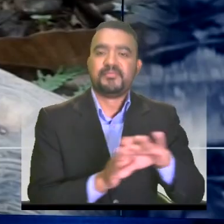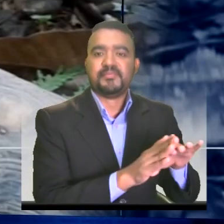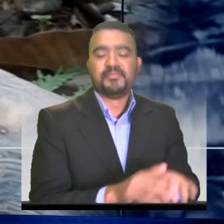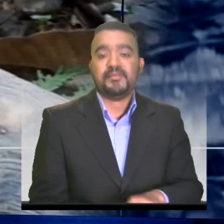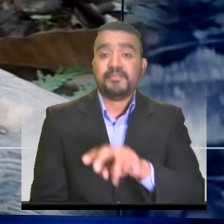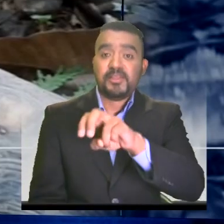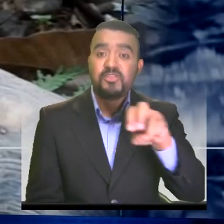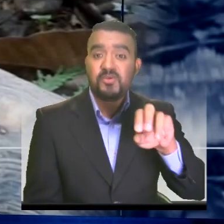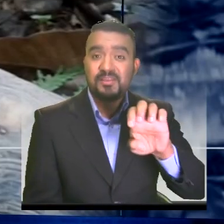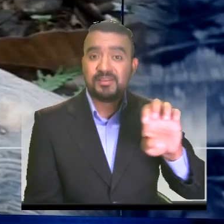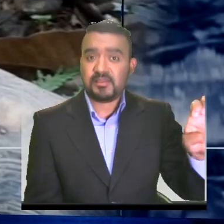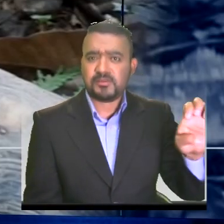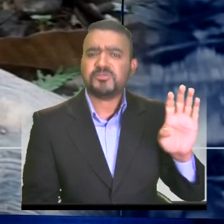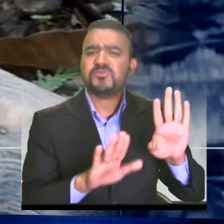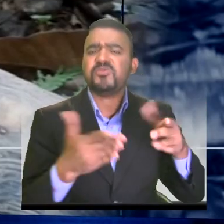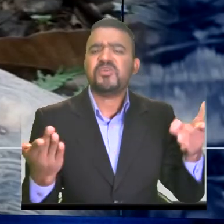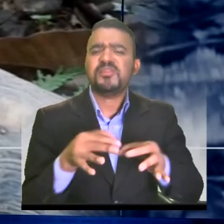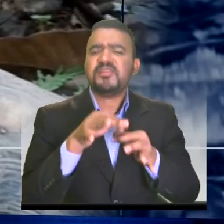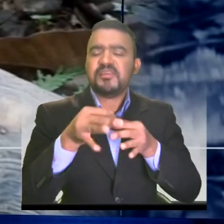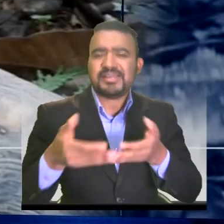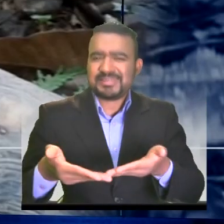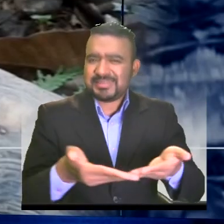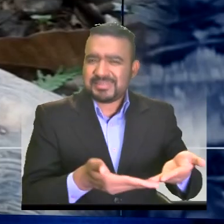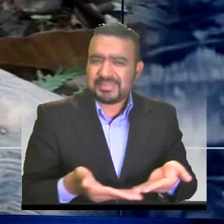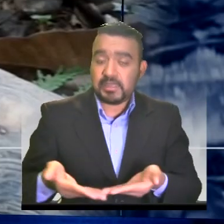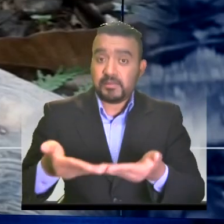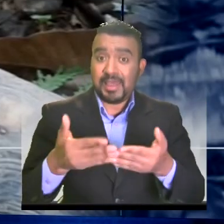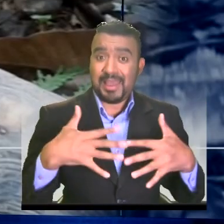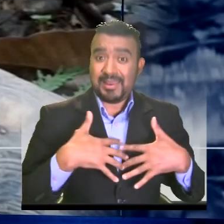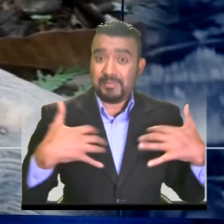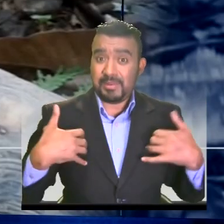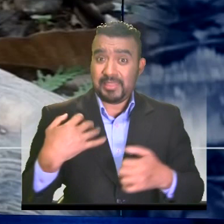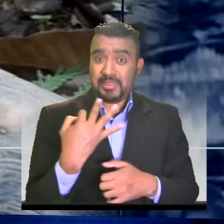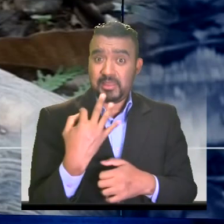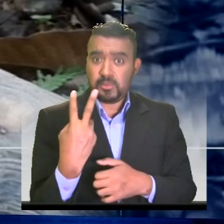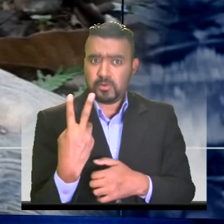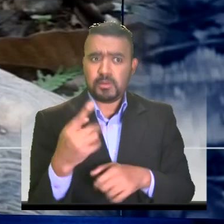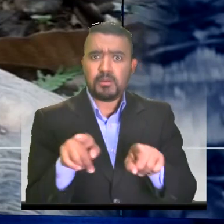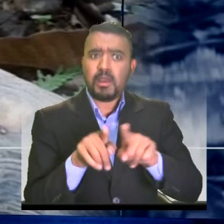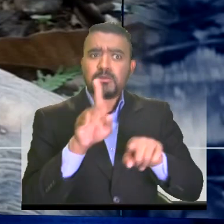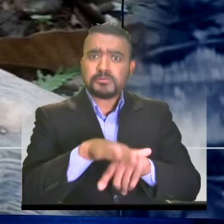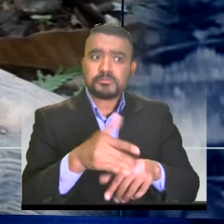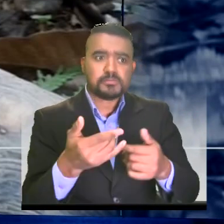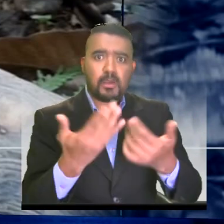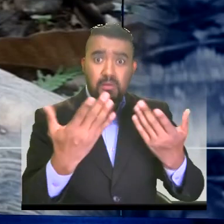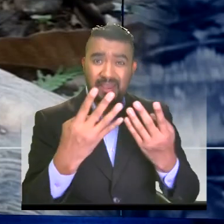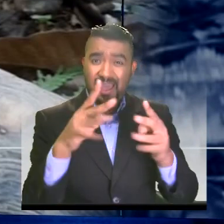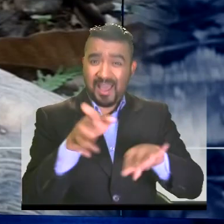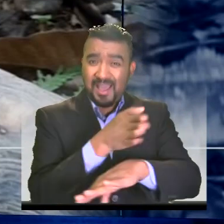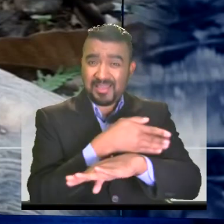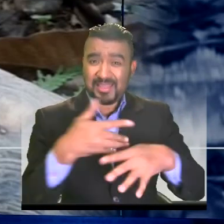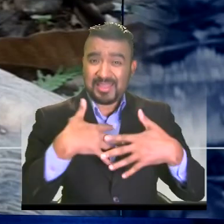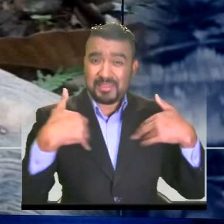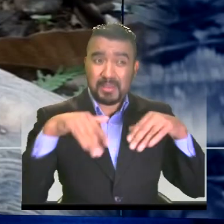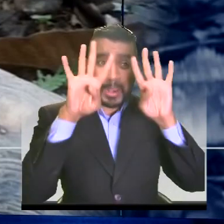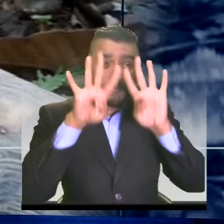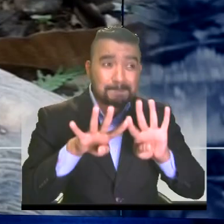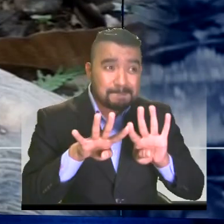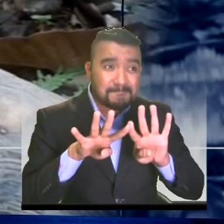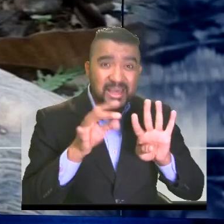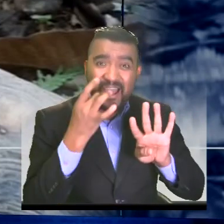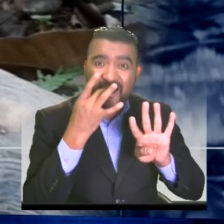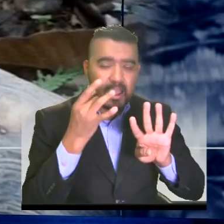en Segovia fueron liberados 32 animales silvestres en su hábitat natural, luego de superar su proceso de recuperación tras